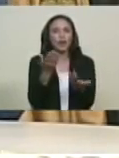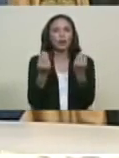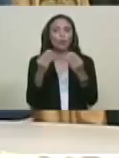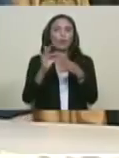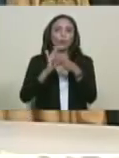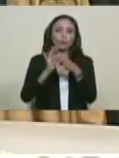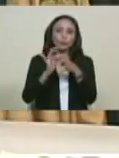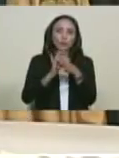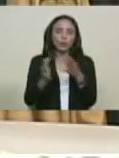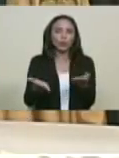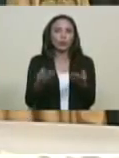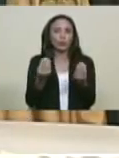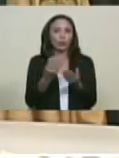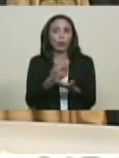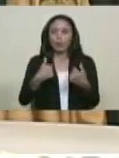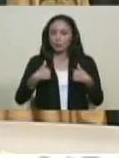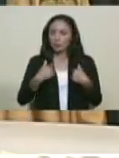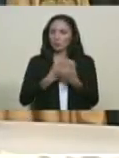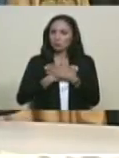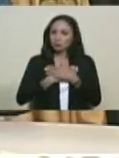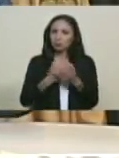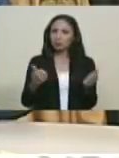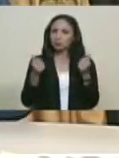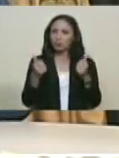yo estoy muy optimista